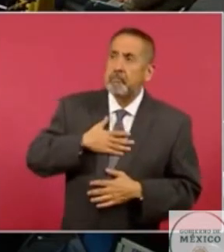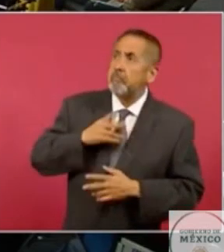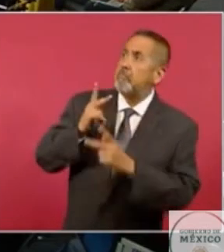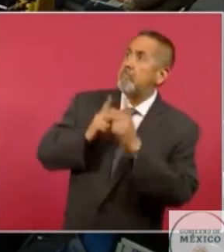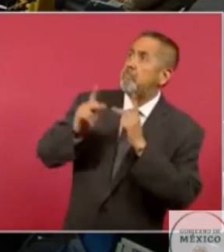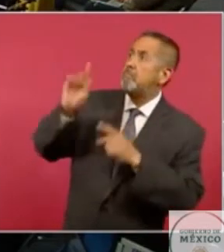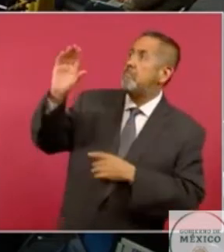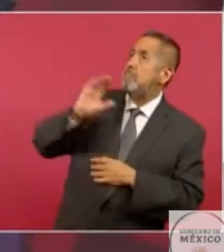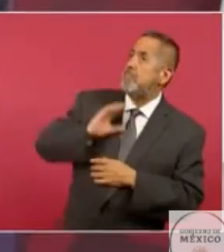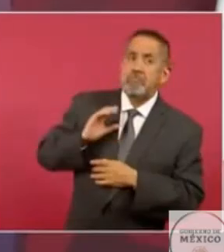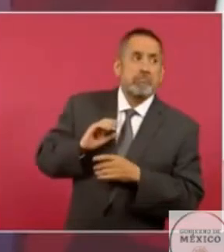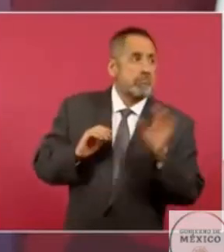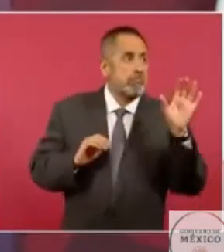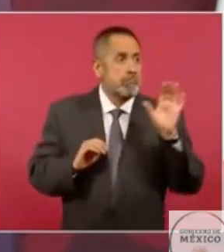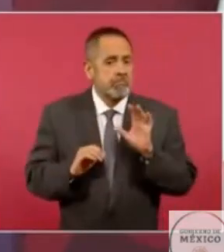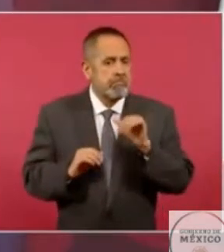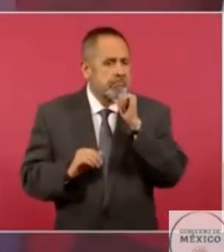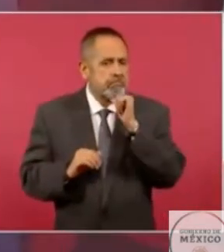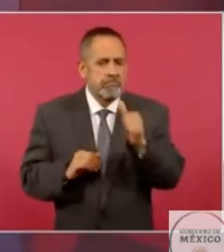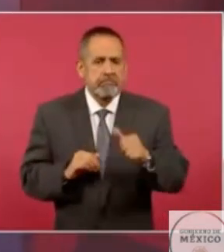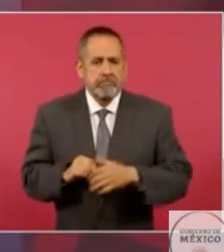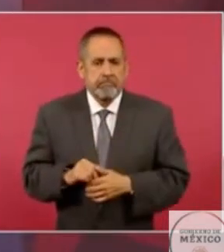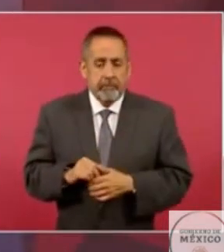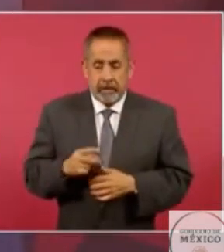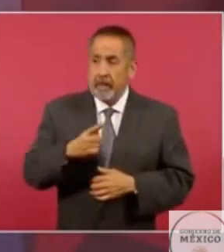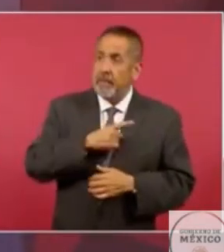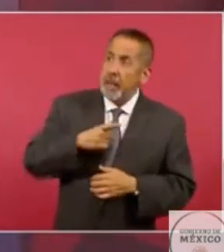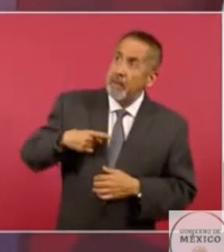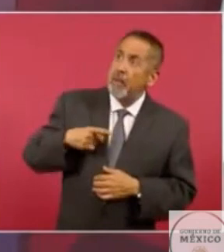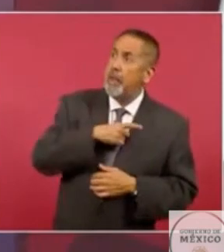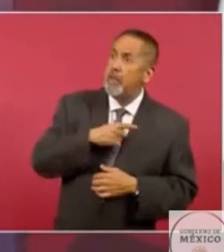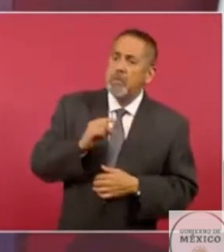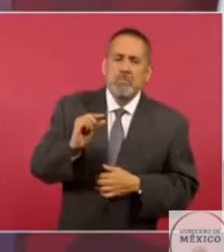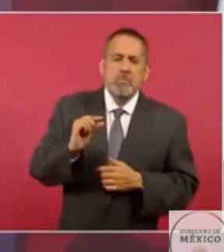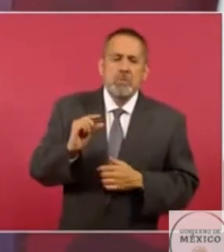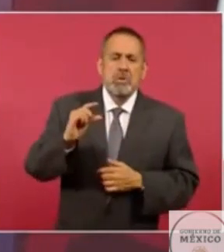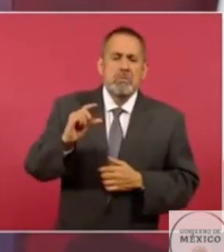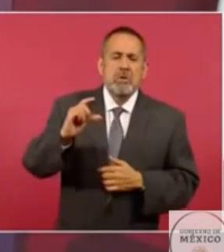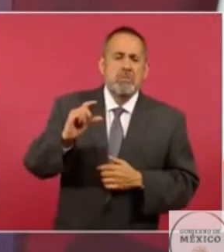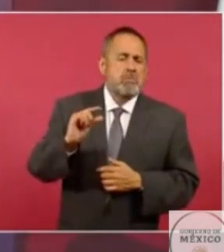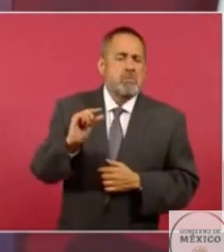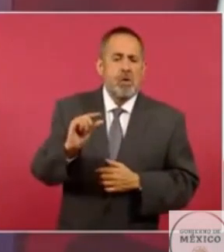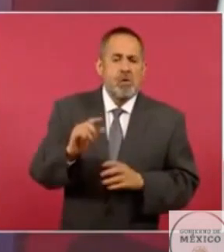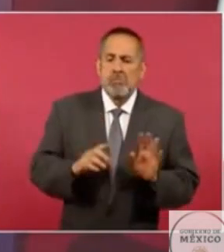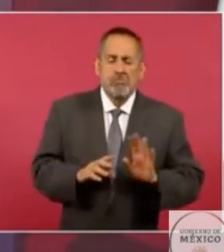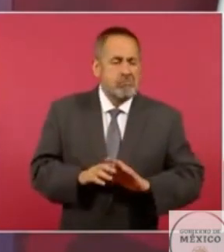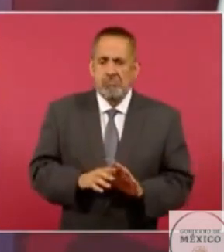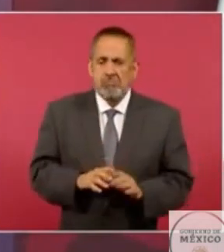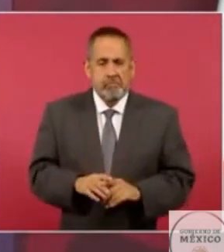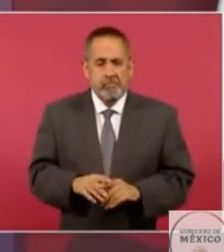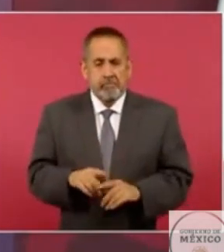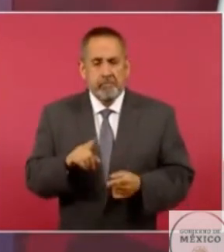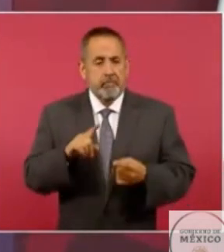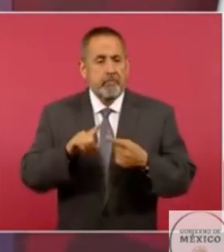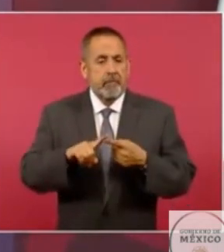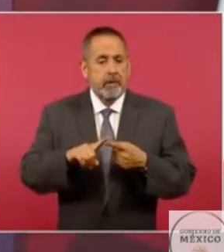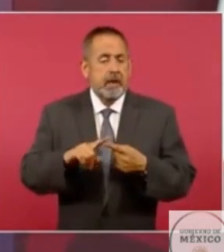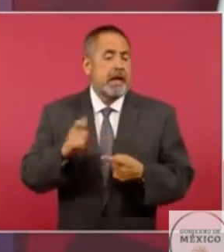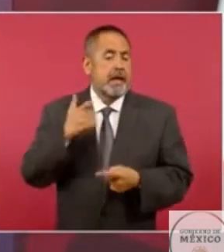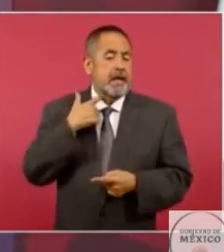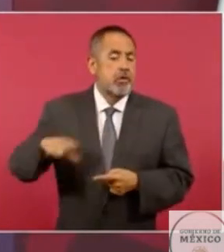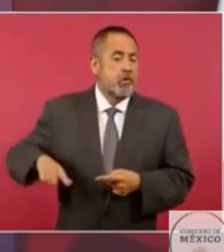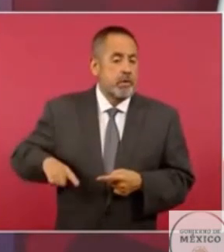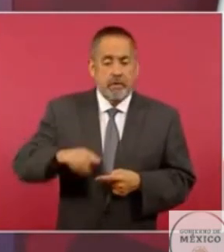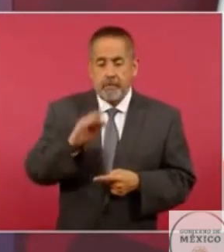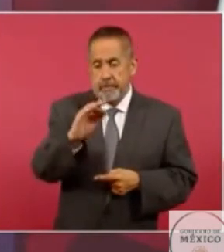tiene menos crecimiento de deuda que el gobierno de Calderón y